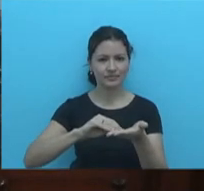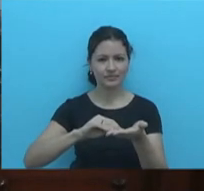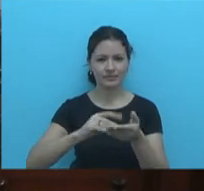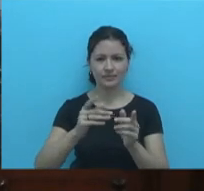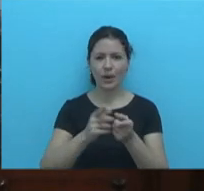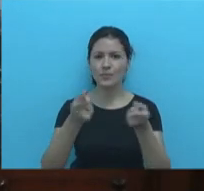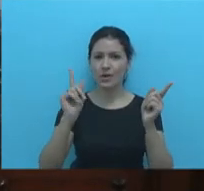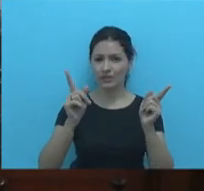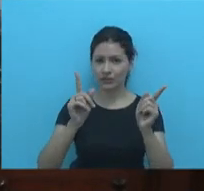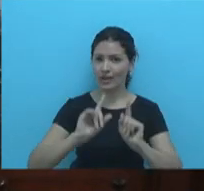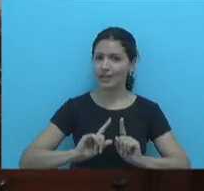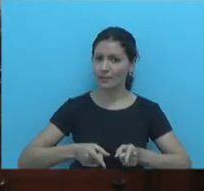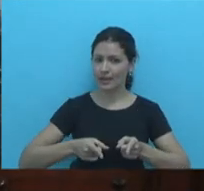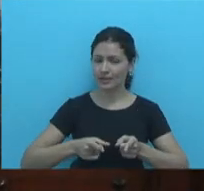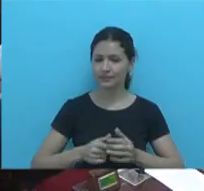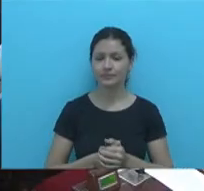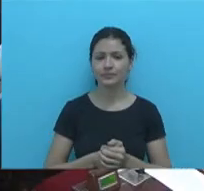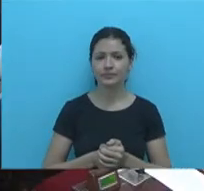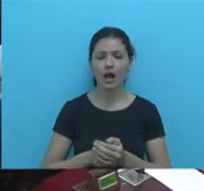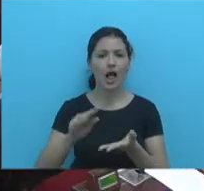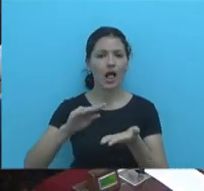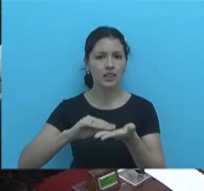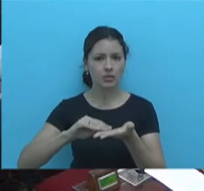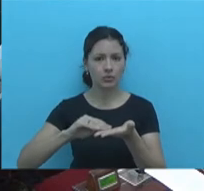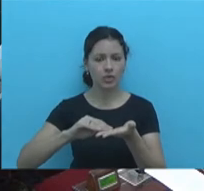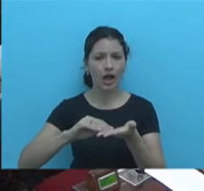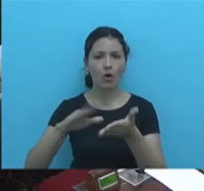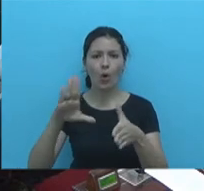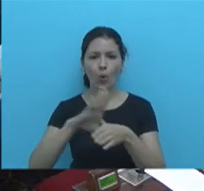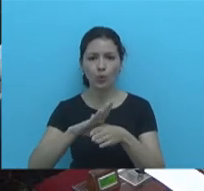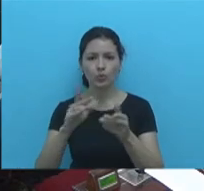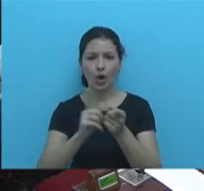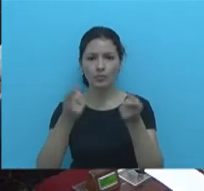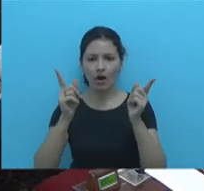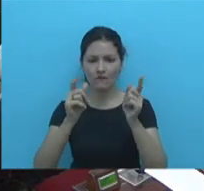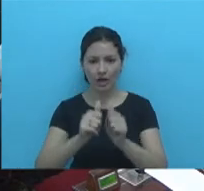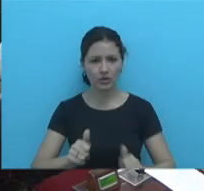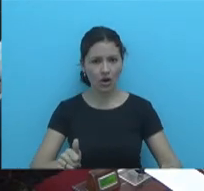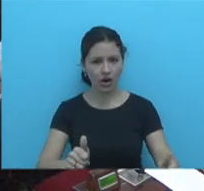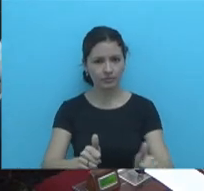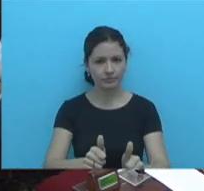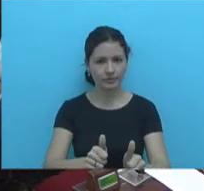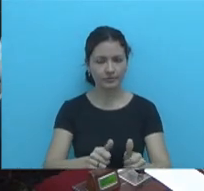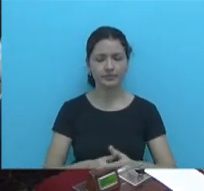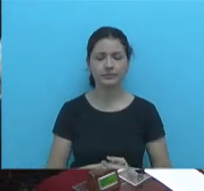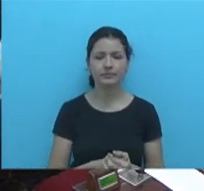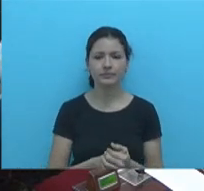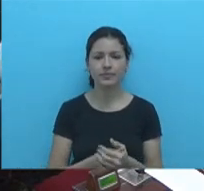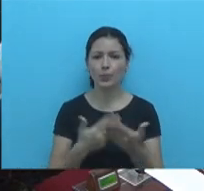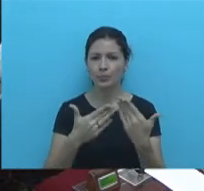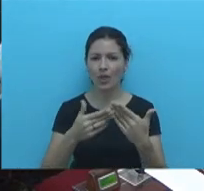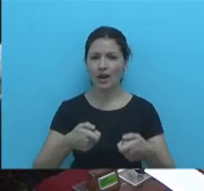me acompaño. Héctor Gregorea, que baje del estrado. Invito también a los profesores que ayudaron a los diputados en la realización